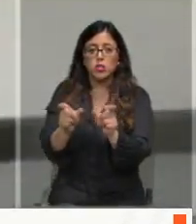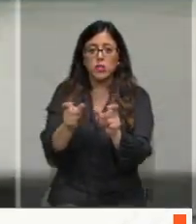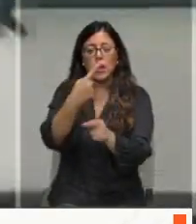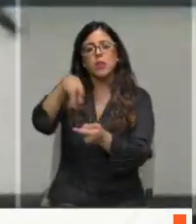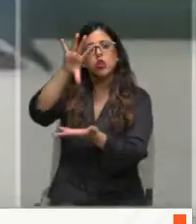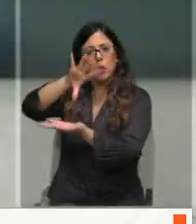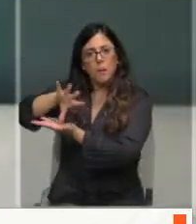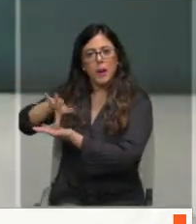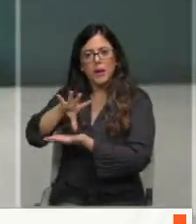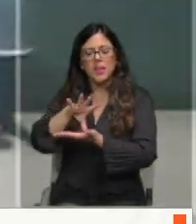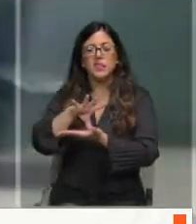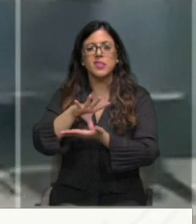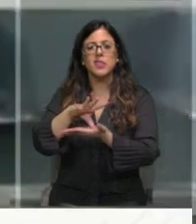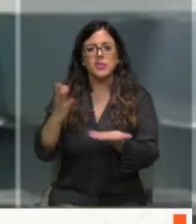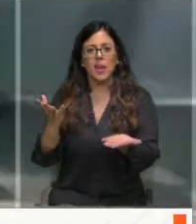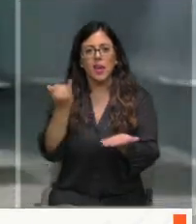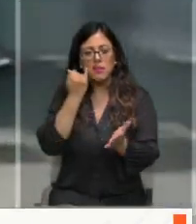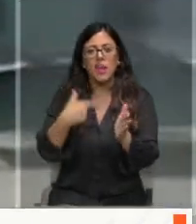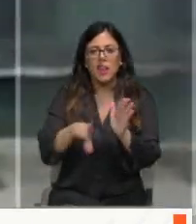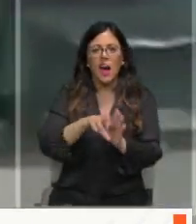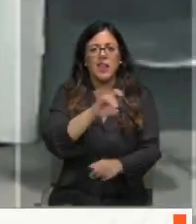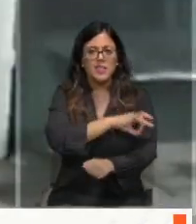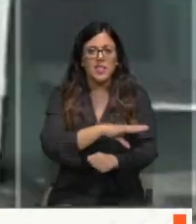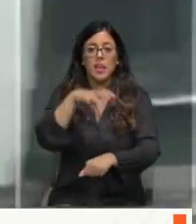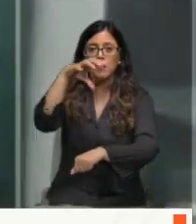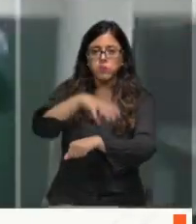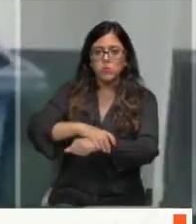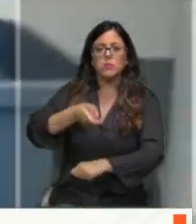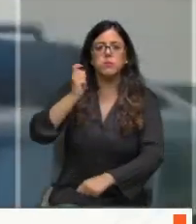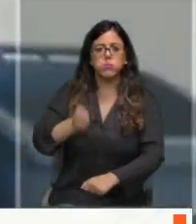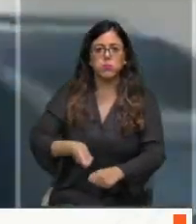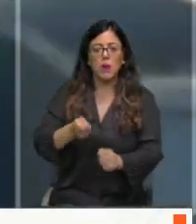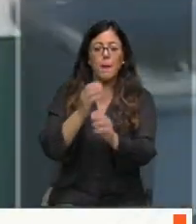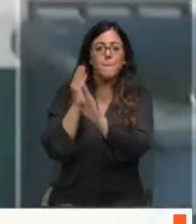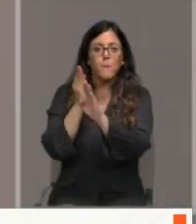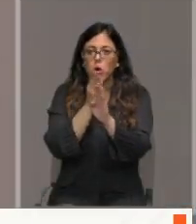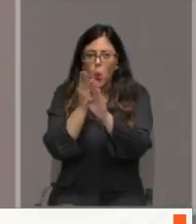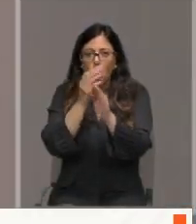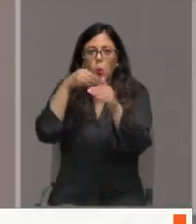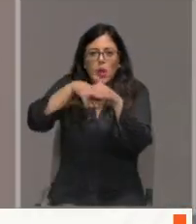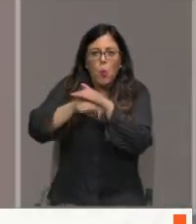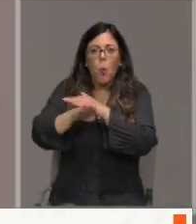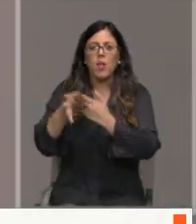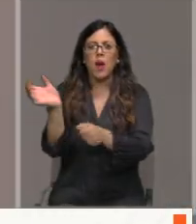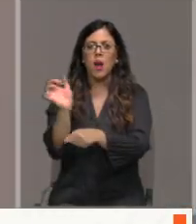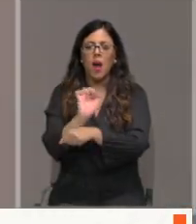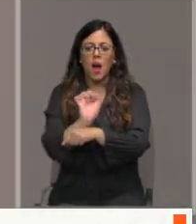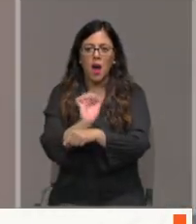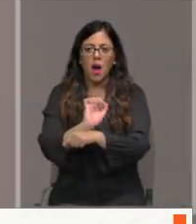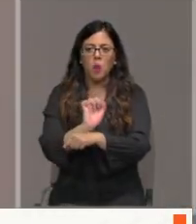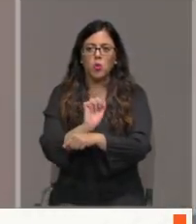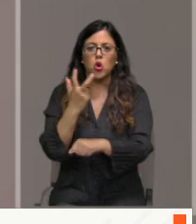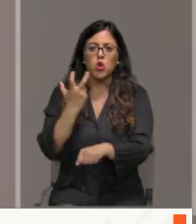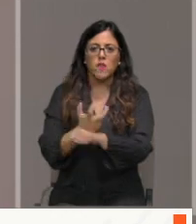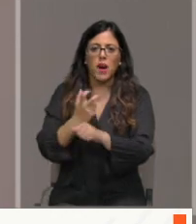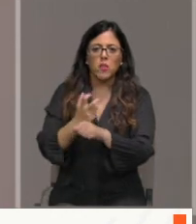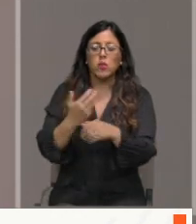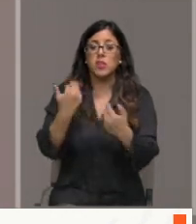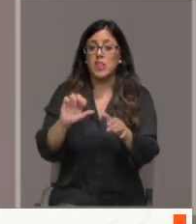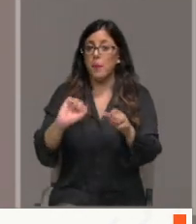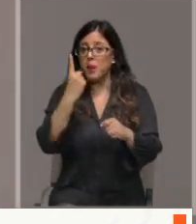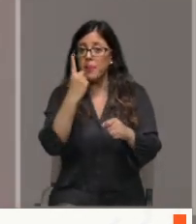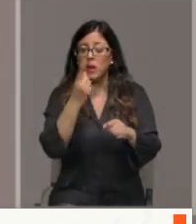país. Tras su detención, fueron formalizados por receptación. Se solicitó en principio la ampliación de la